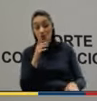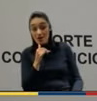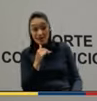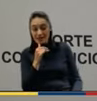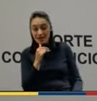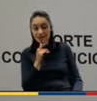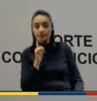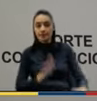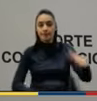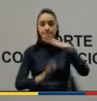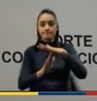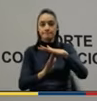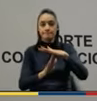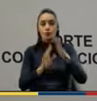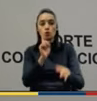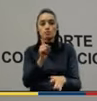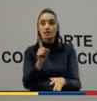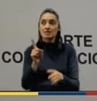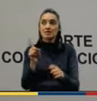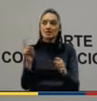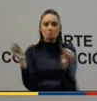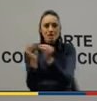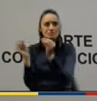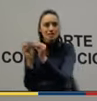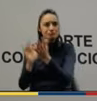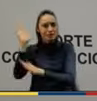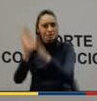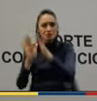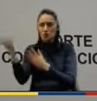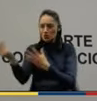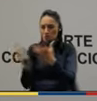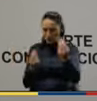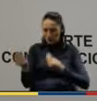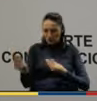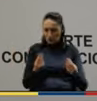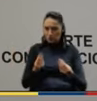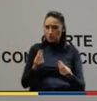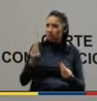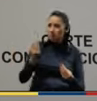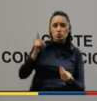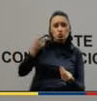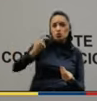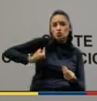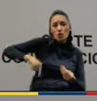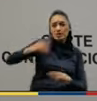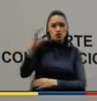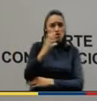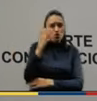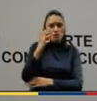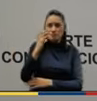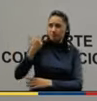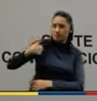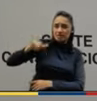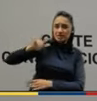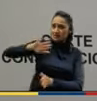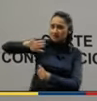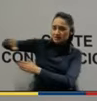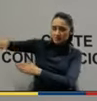ampliar la participación, empoderando grupos de interés no necesariamente del país y a minorías que pueden ser muy vocales para